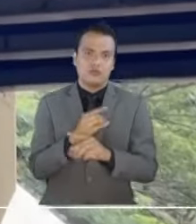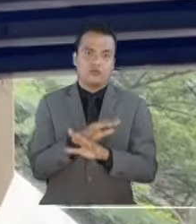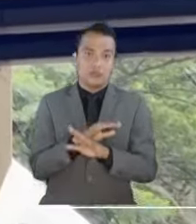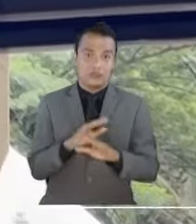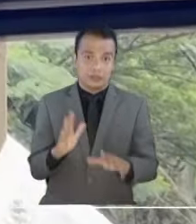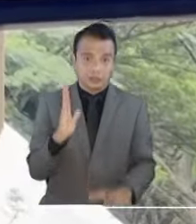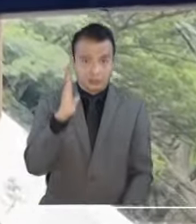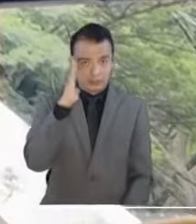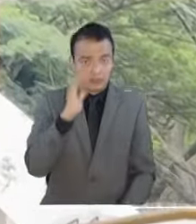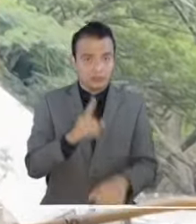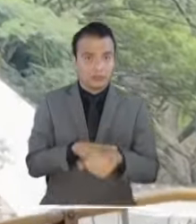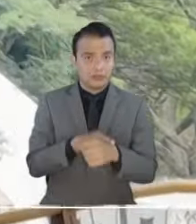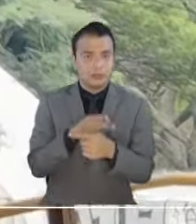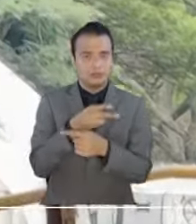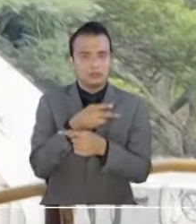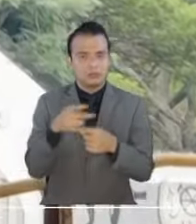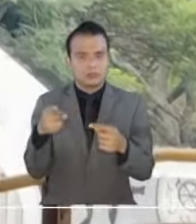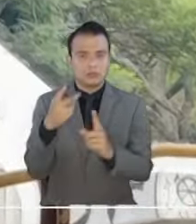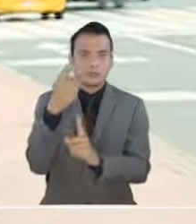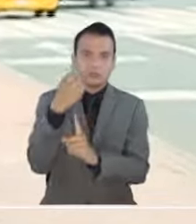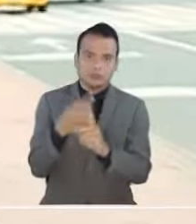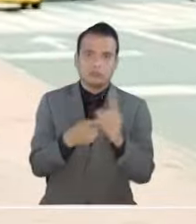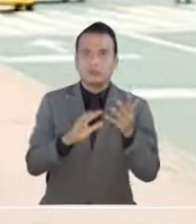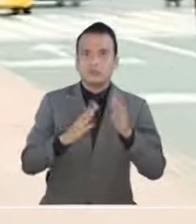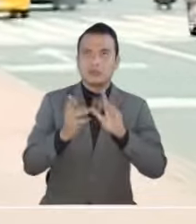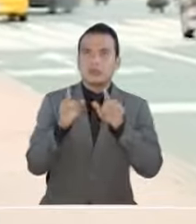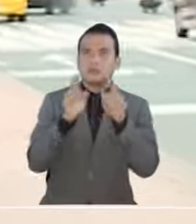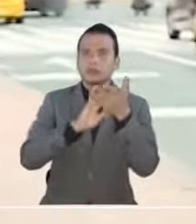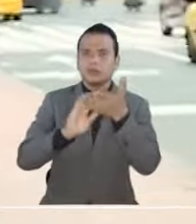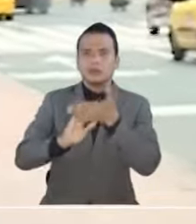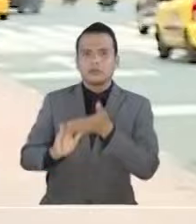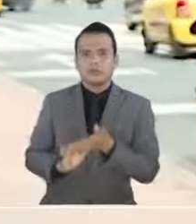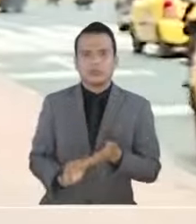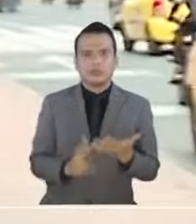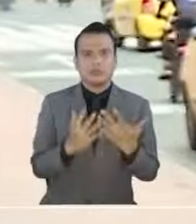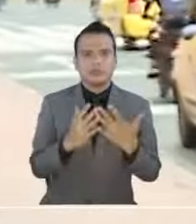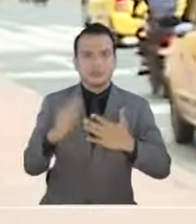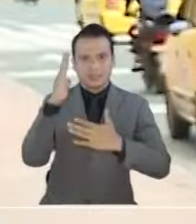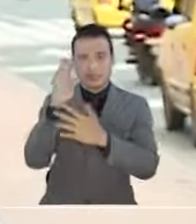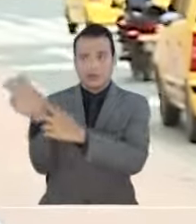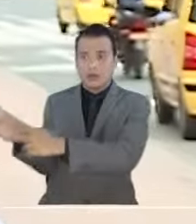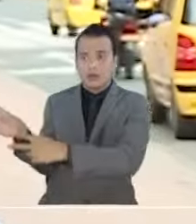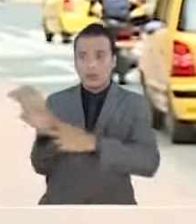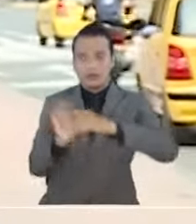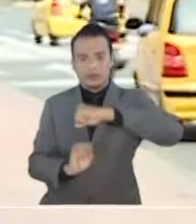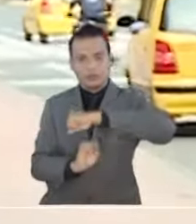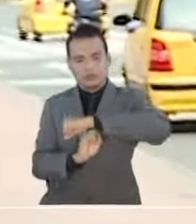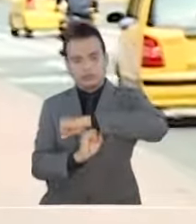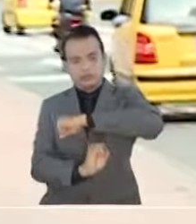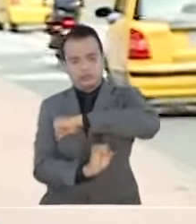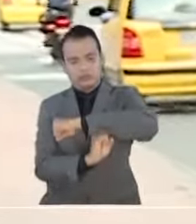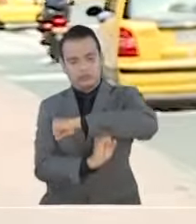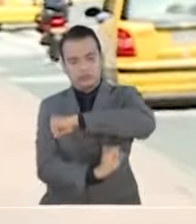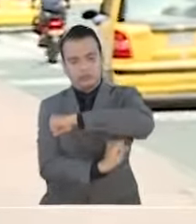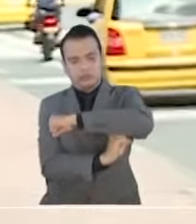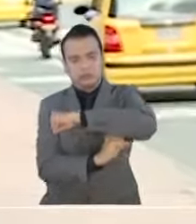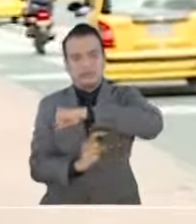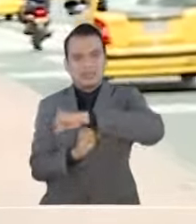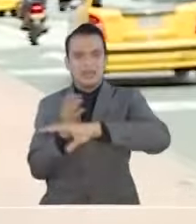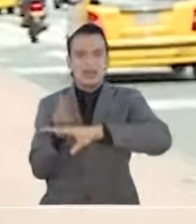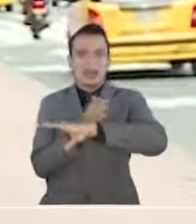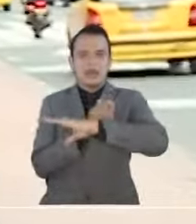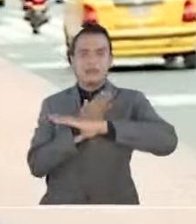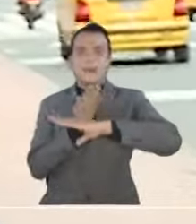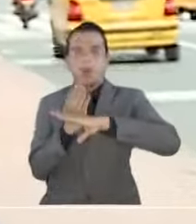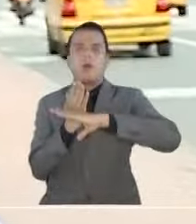y un mes hasta acabar su restauración le van a cambiar tres vigas importante las tres primeras vigas que son las que han recibido los impactos vamos a partir